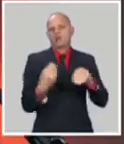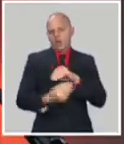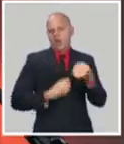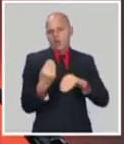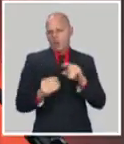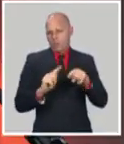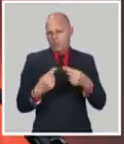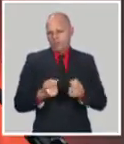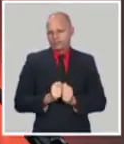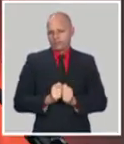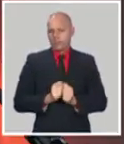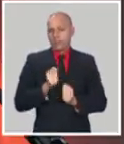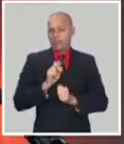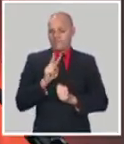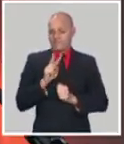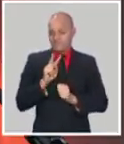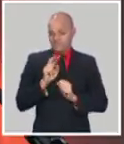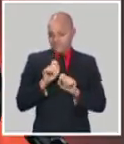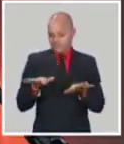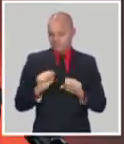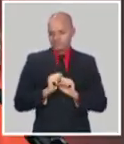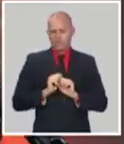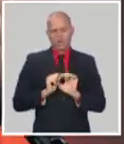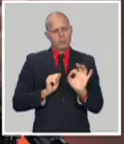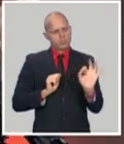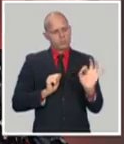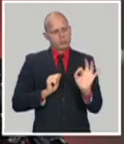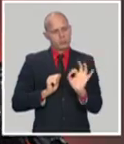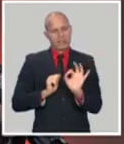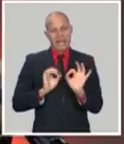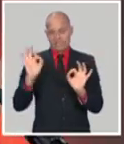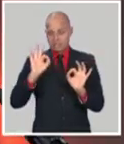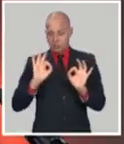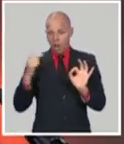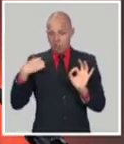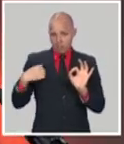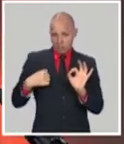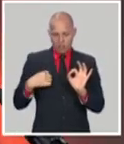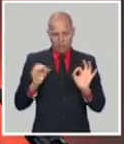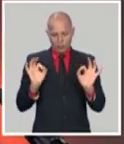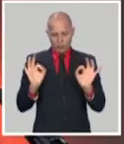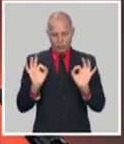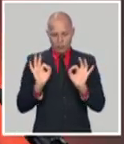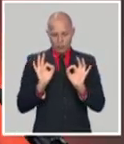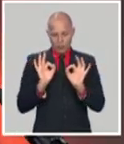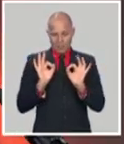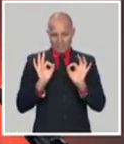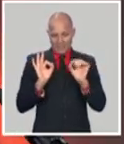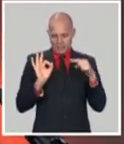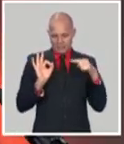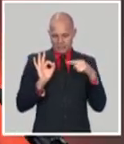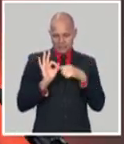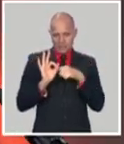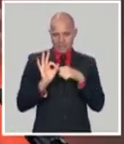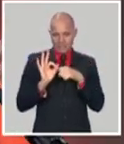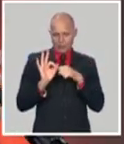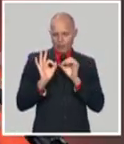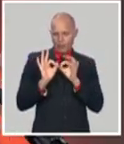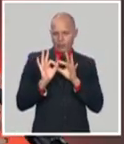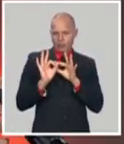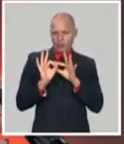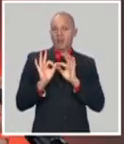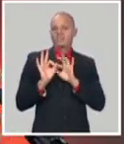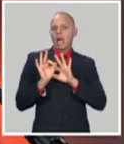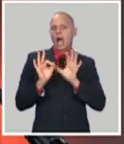función, a trabajar para él. Y él se replica, él produce virus. Pero en este proceso, que una célula que te da millones de